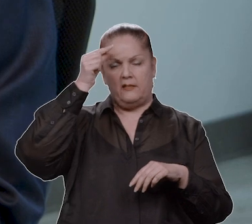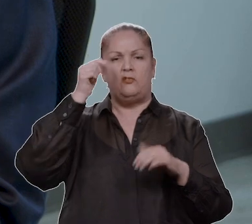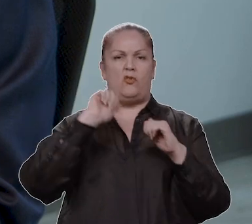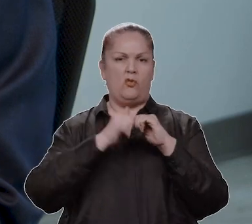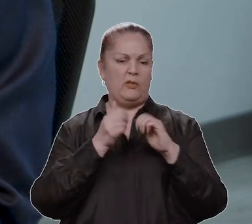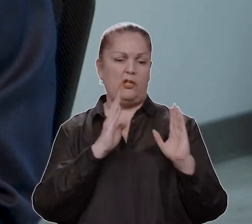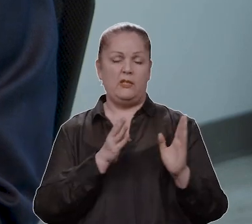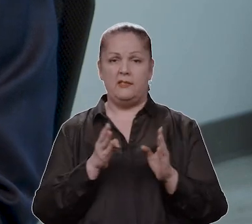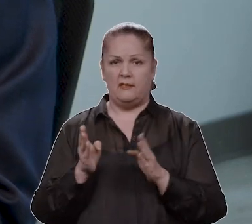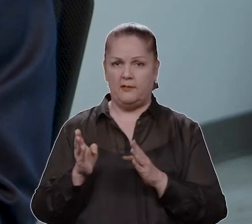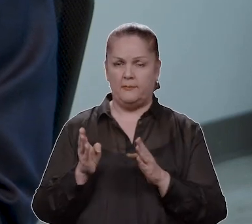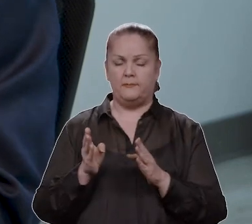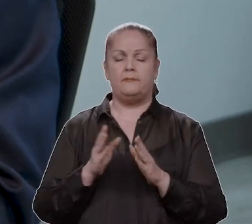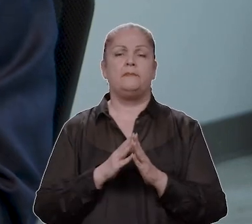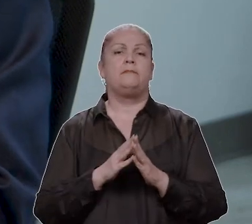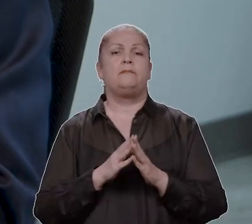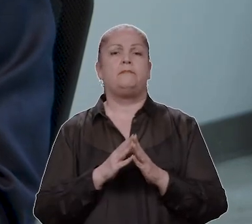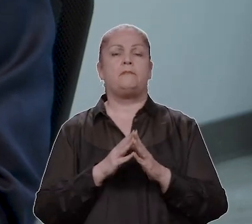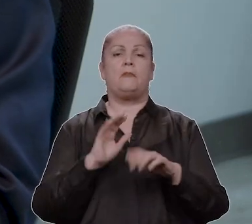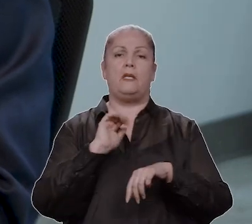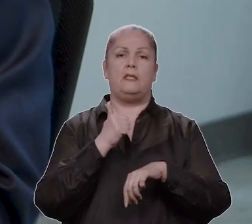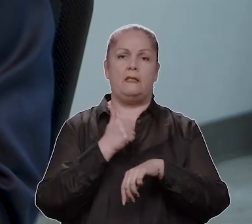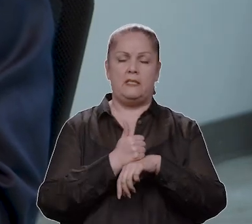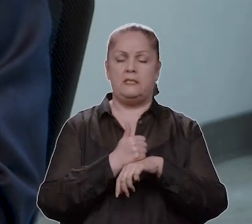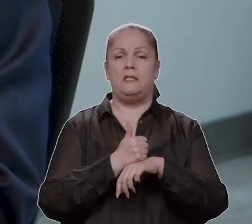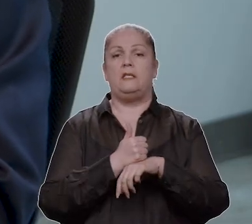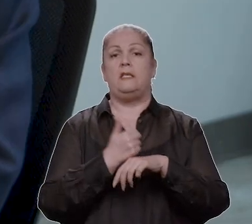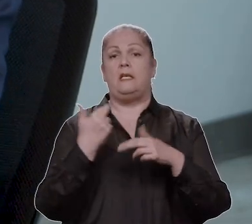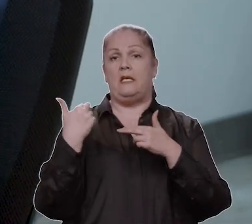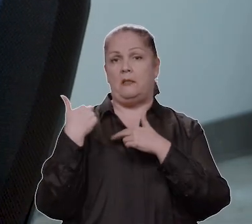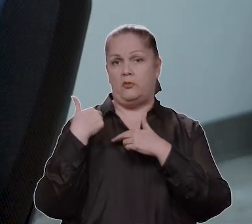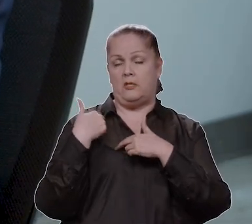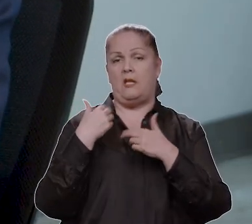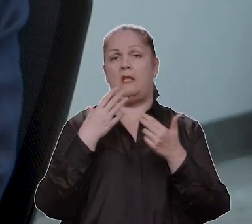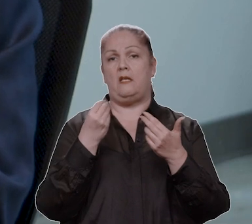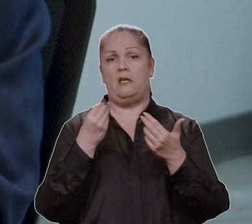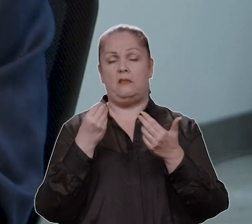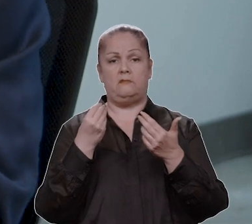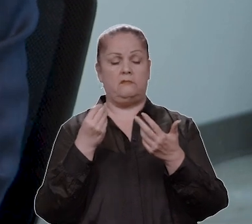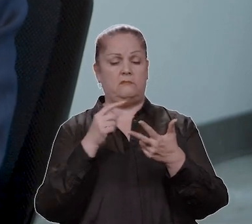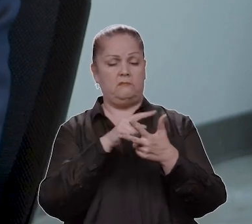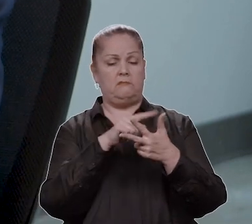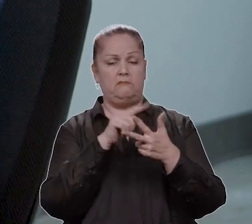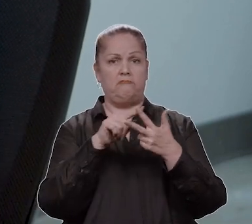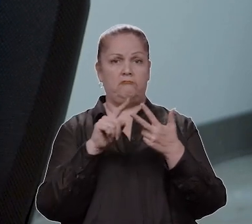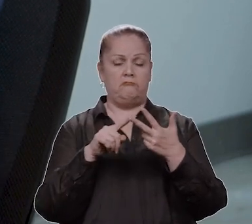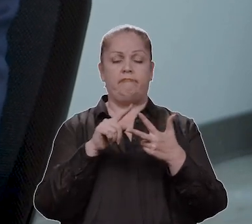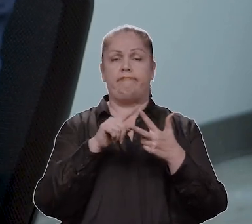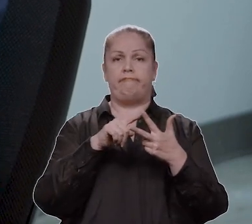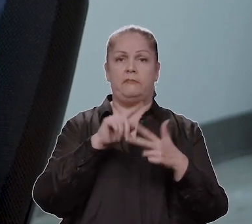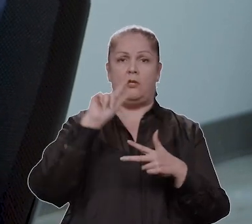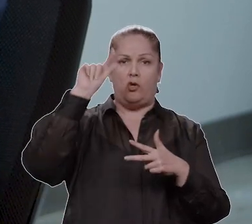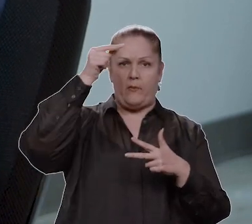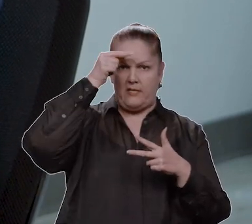está organizado, establece cuáles son las responsabilidades y las funciones del Poder Ejecutivo dirigido por